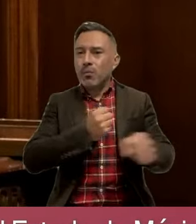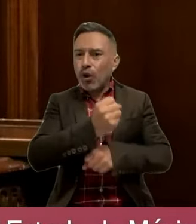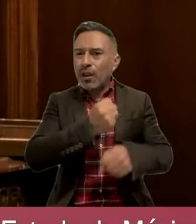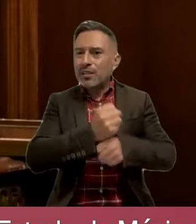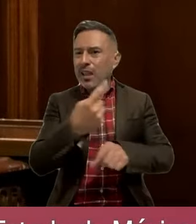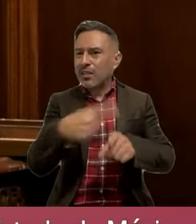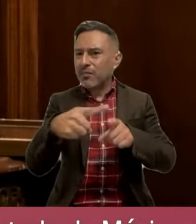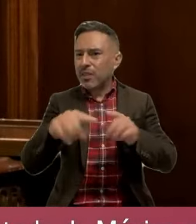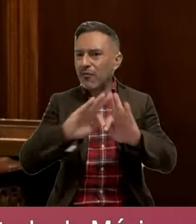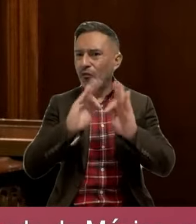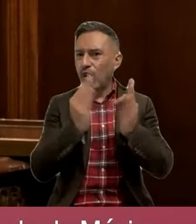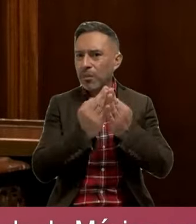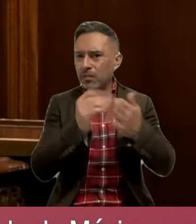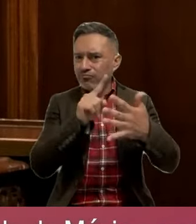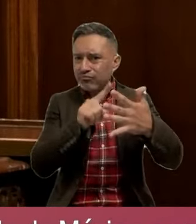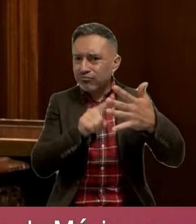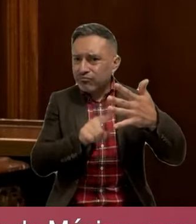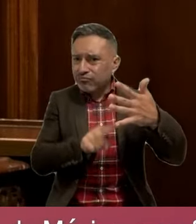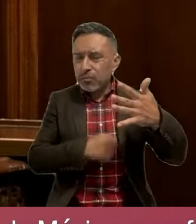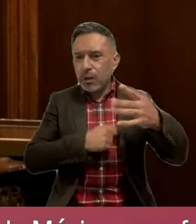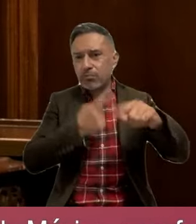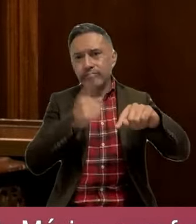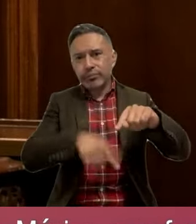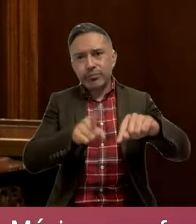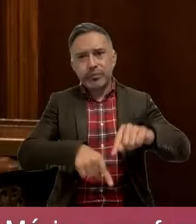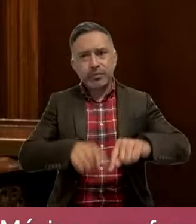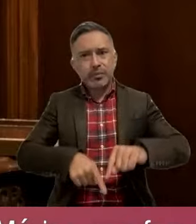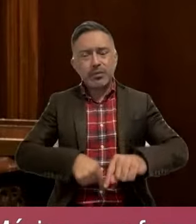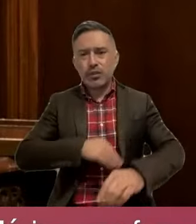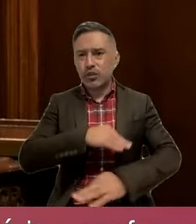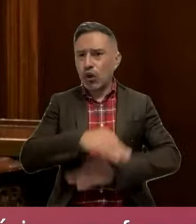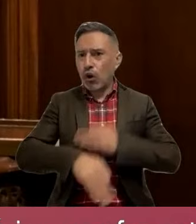todo tipo de violencia.